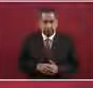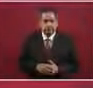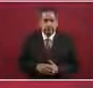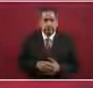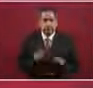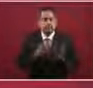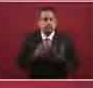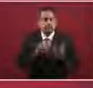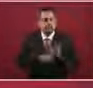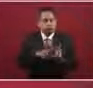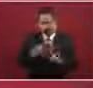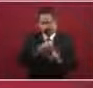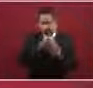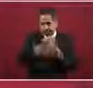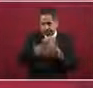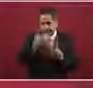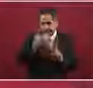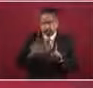hay que poner orden,